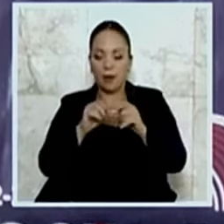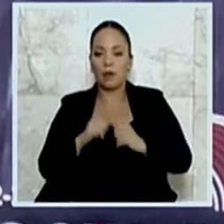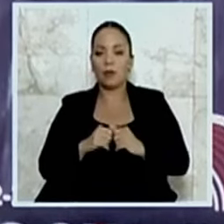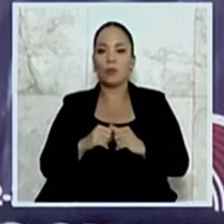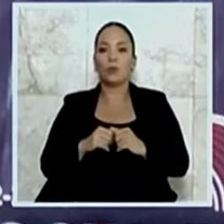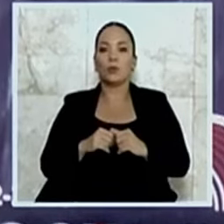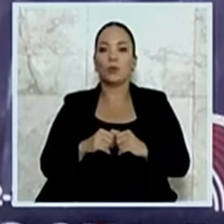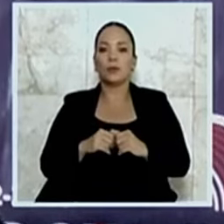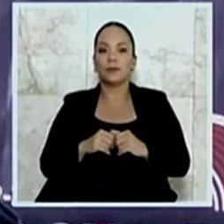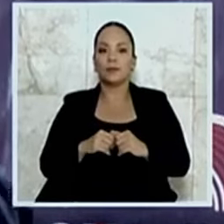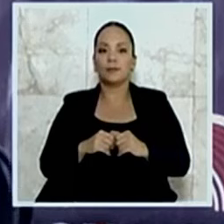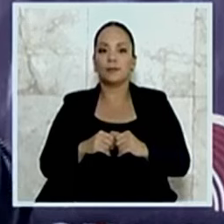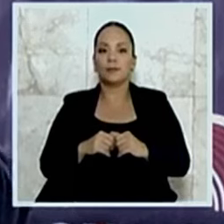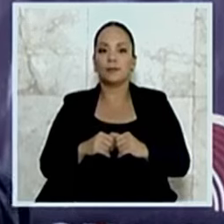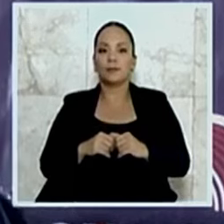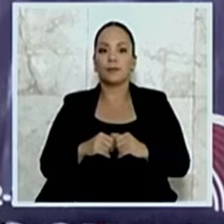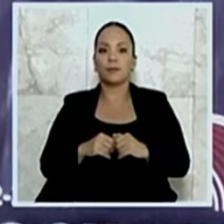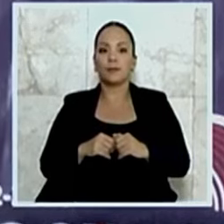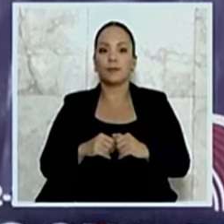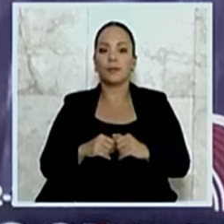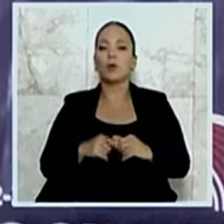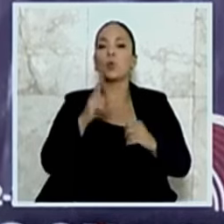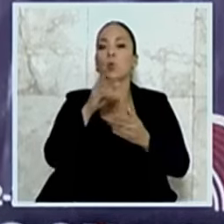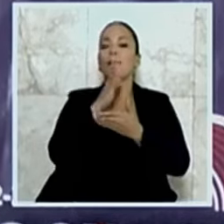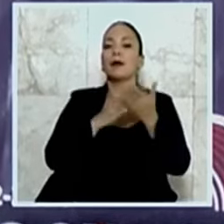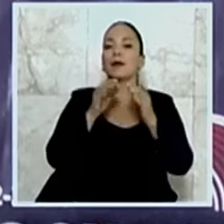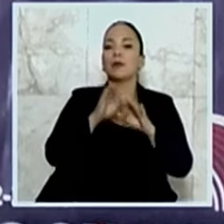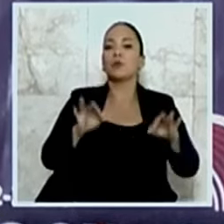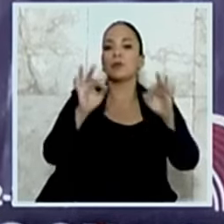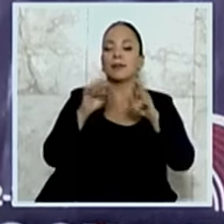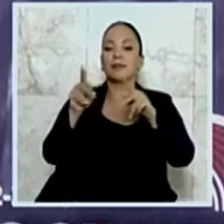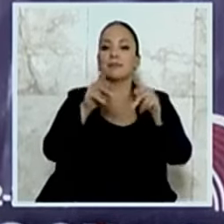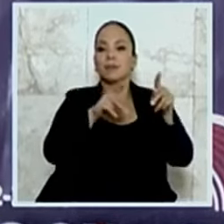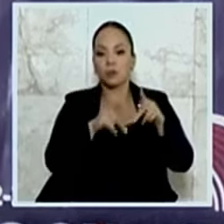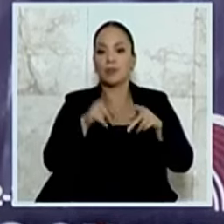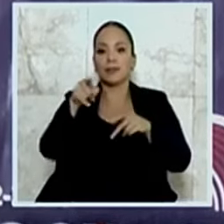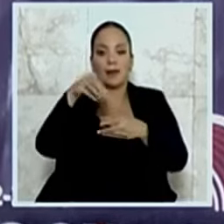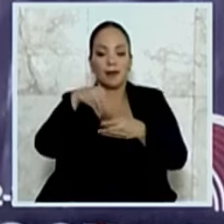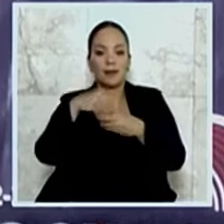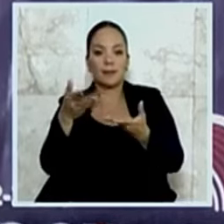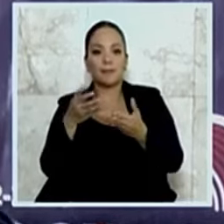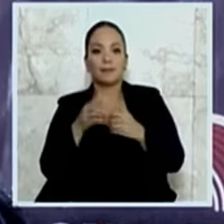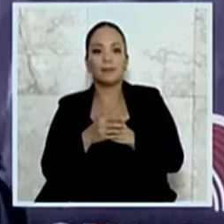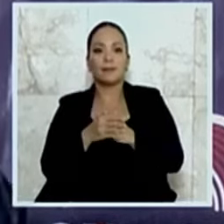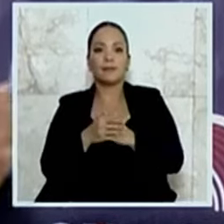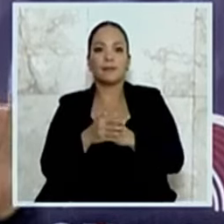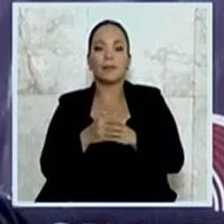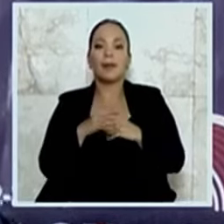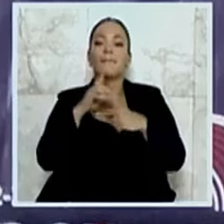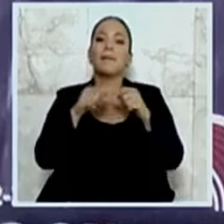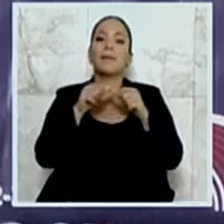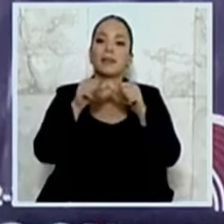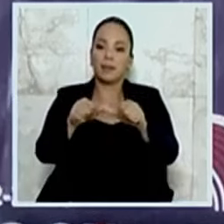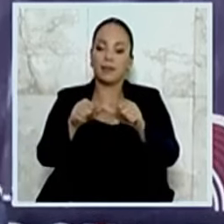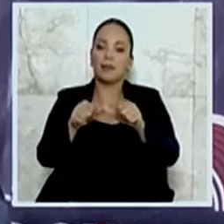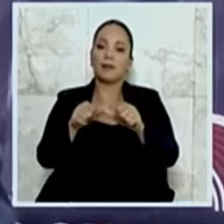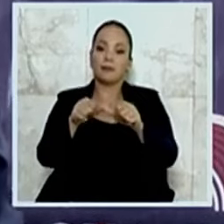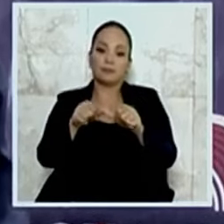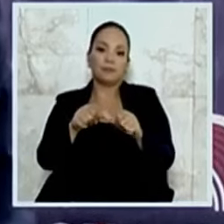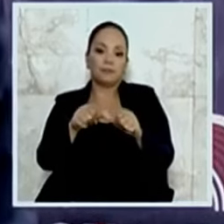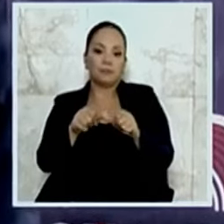pagarlos. Entonces, ahí hay una ayuda. No estamos eliminando el régimen simplificado, en el